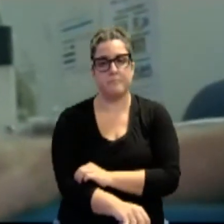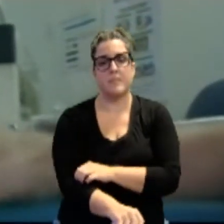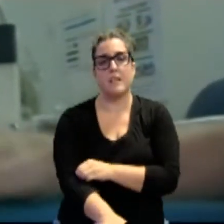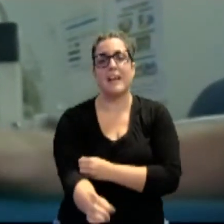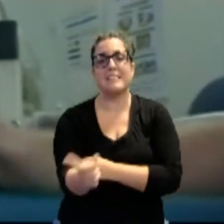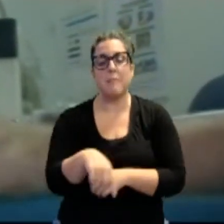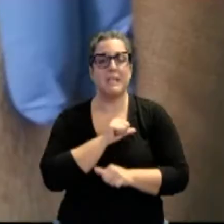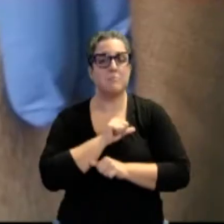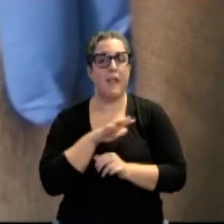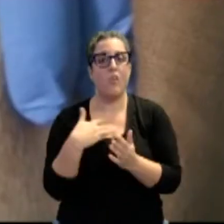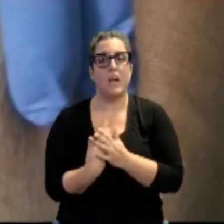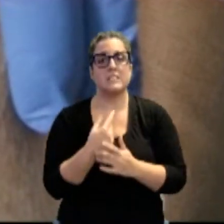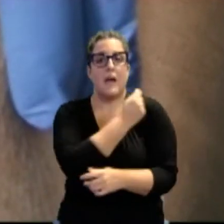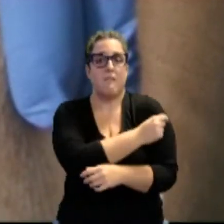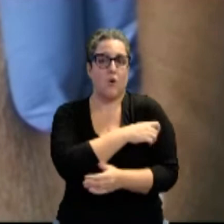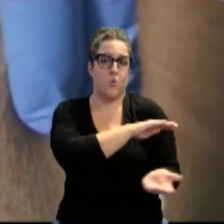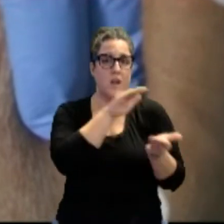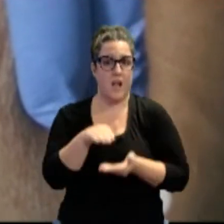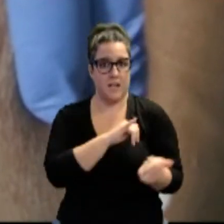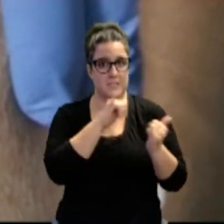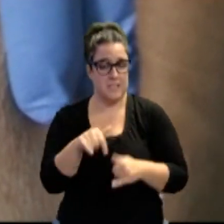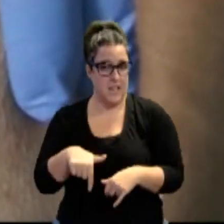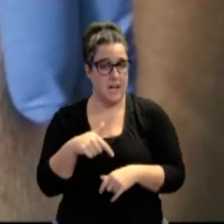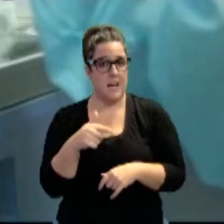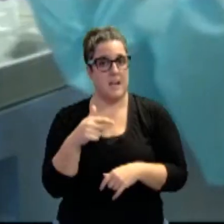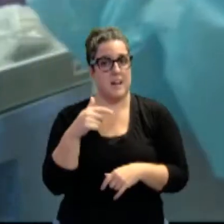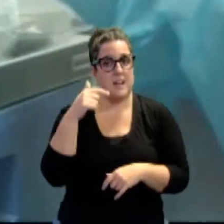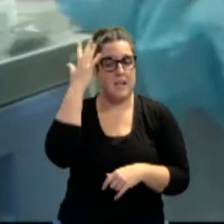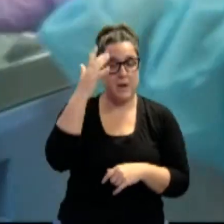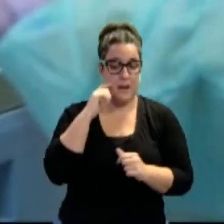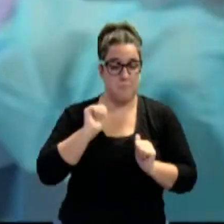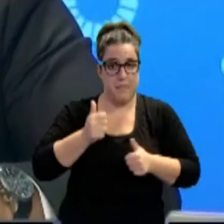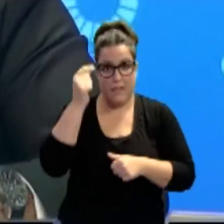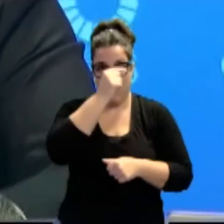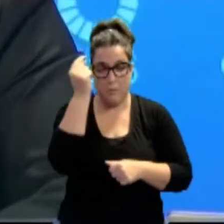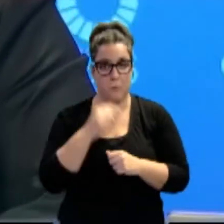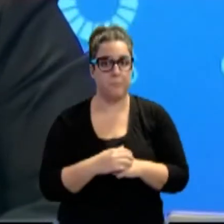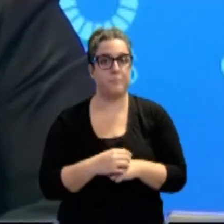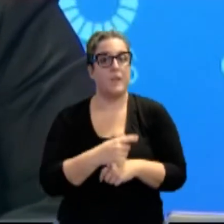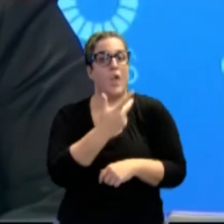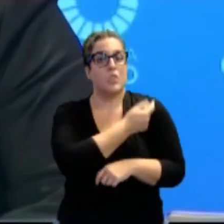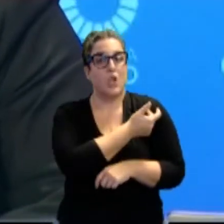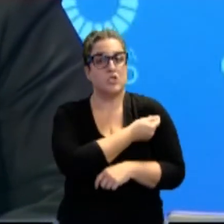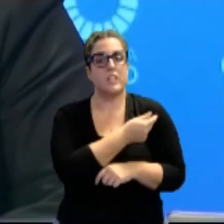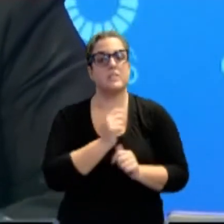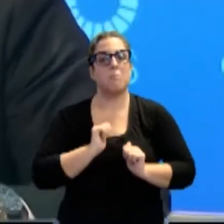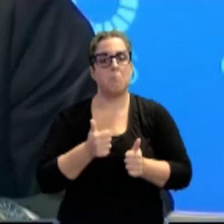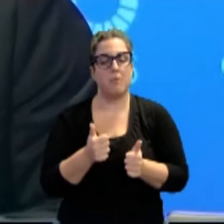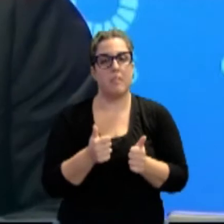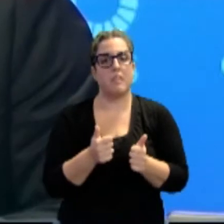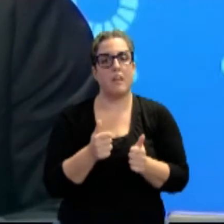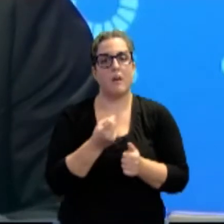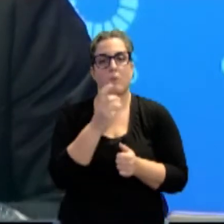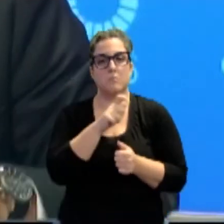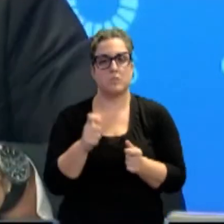de la vacuna a la comunidad foral. Arrancará el próximo domingo. La dotación de esta dosis de vacunas irá aumentando de manera progresiva,